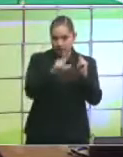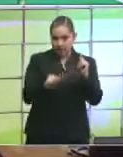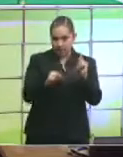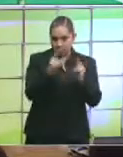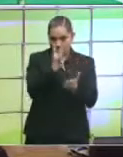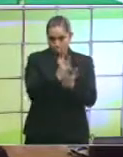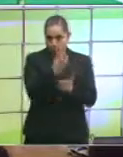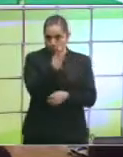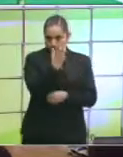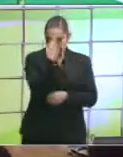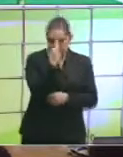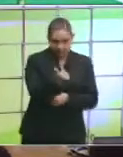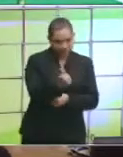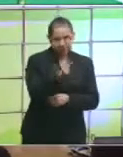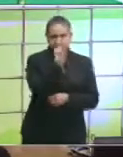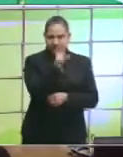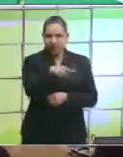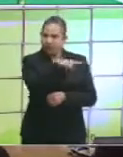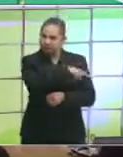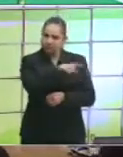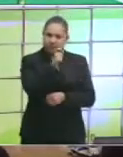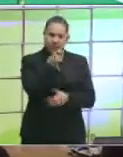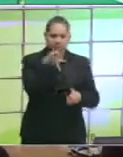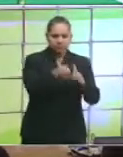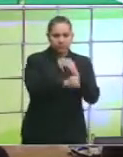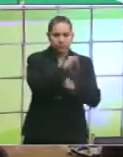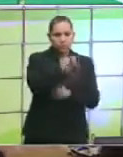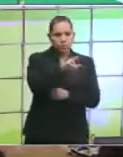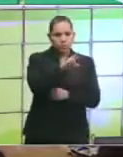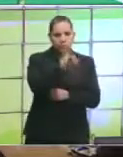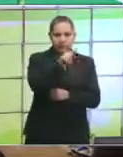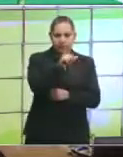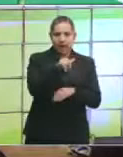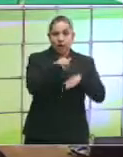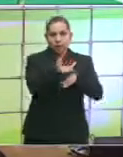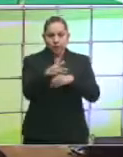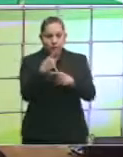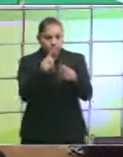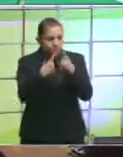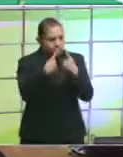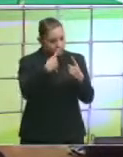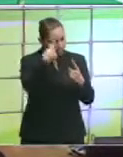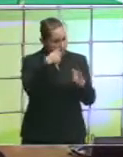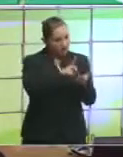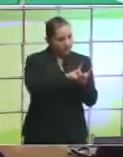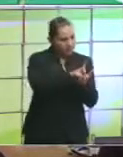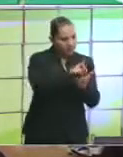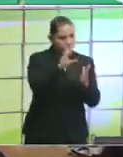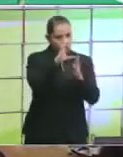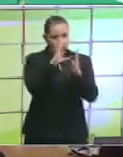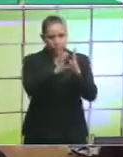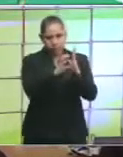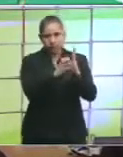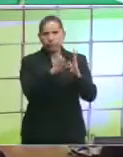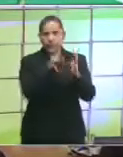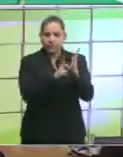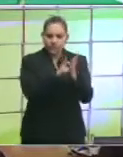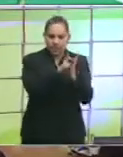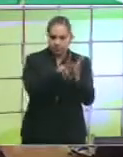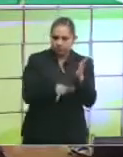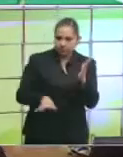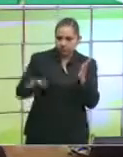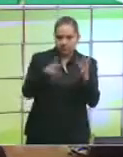que más ha aportado a la doctrina y al debate del derecho constitucional y de los derechos sociales